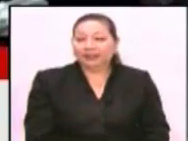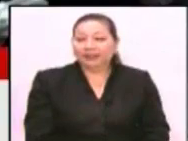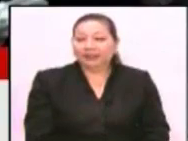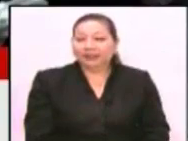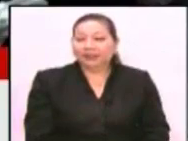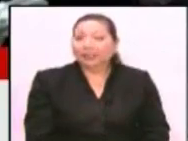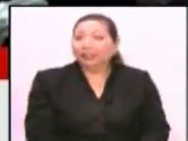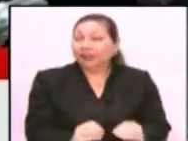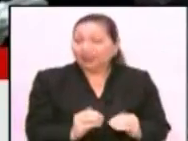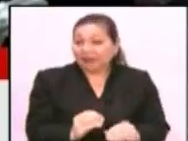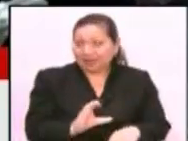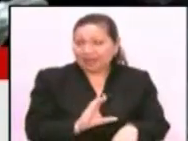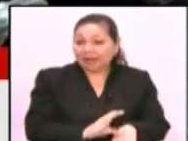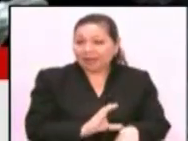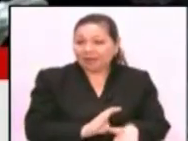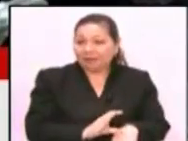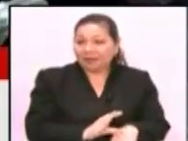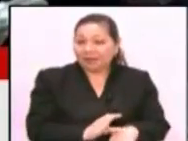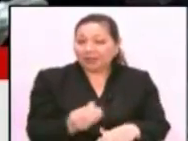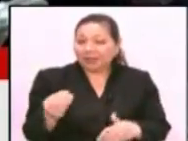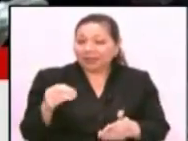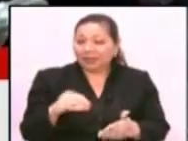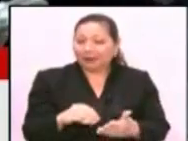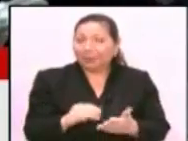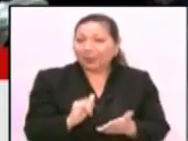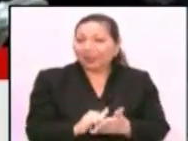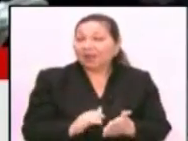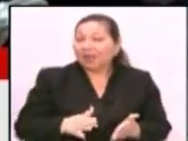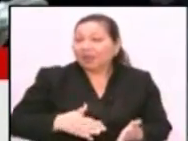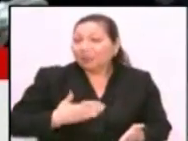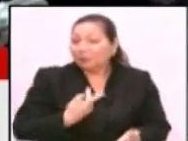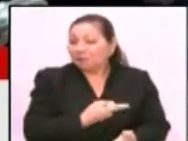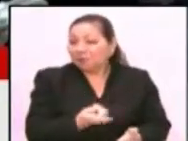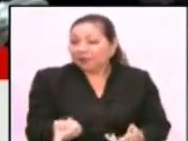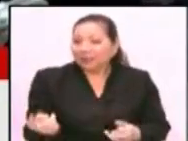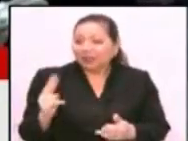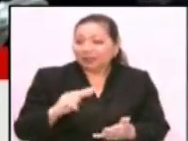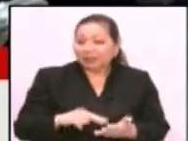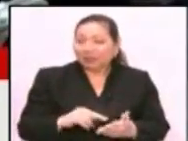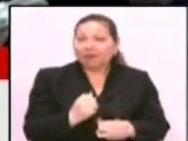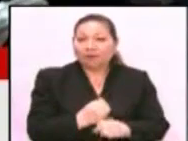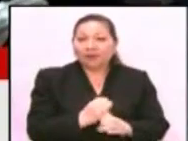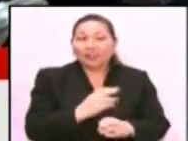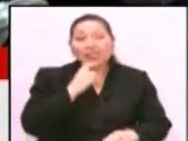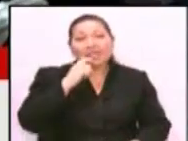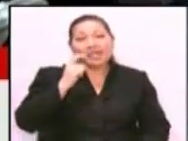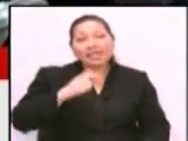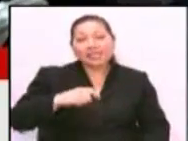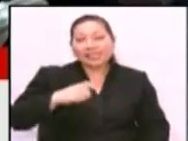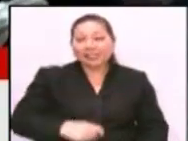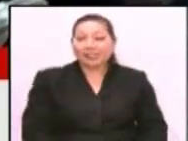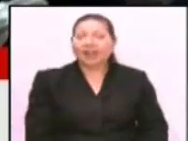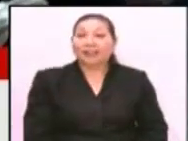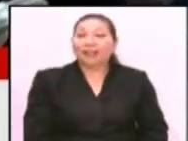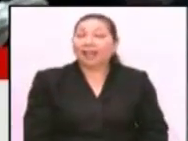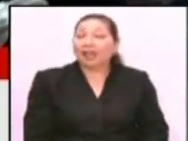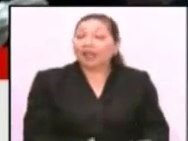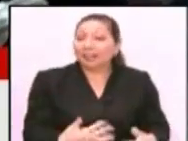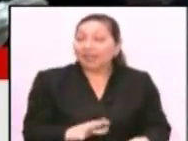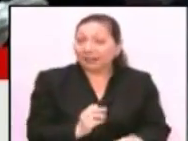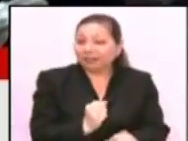a darle el capital a los implementadores para que ellos puedan hacer las convocatorias y formaciones necesarias. Y una vez